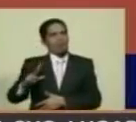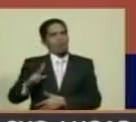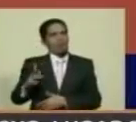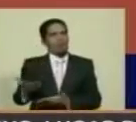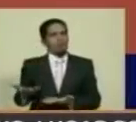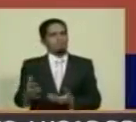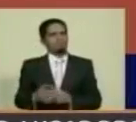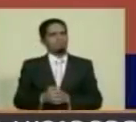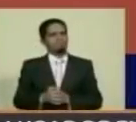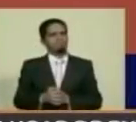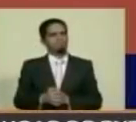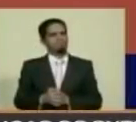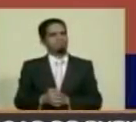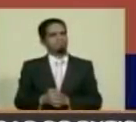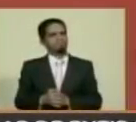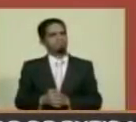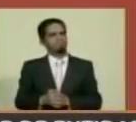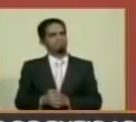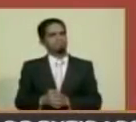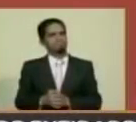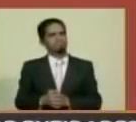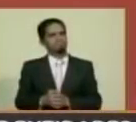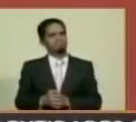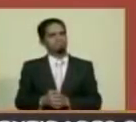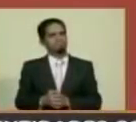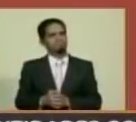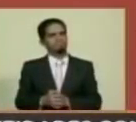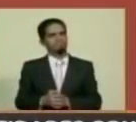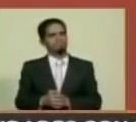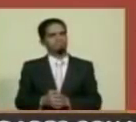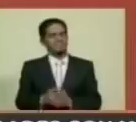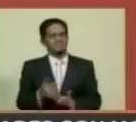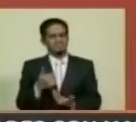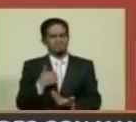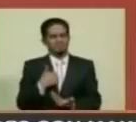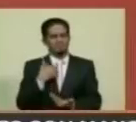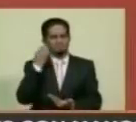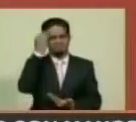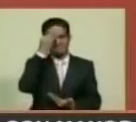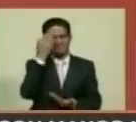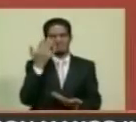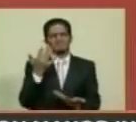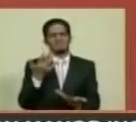Voy a decir una cosa que no quiero que suene ironía, pero hasta a mí me suena irónico.